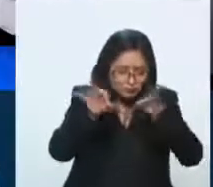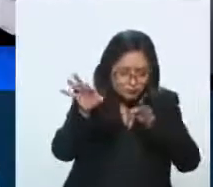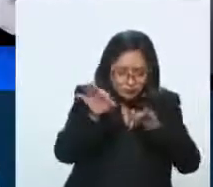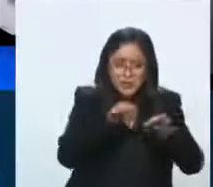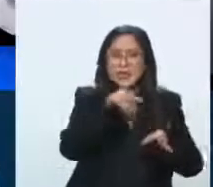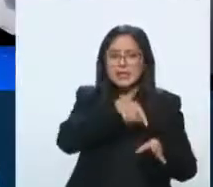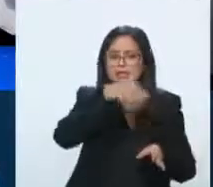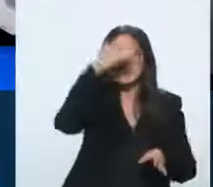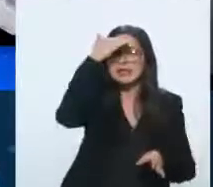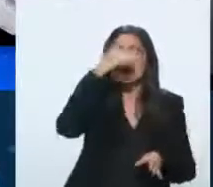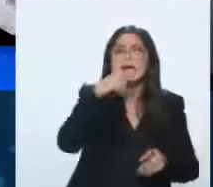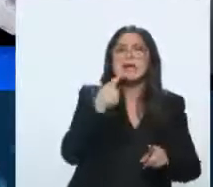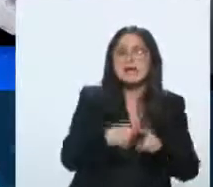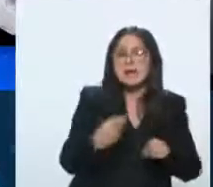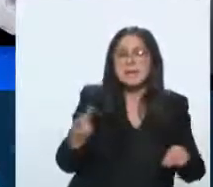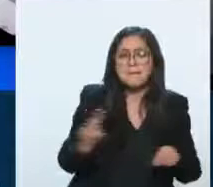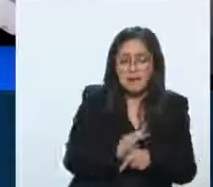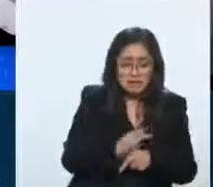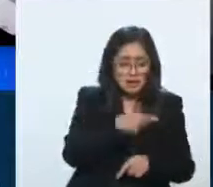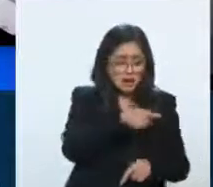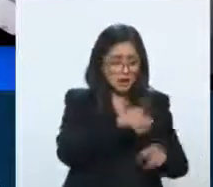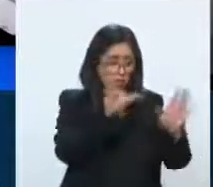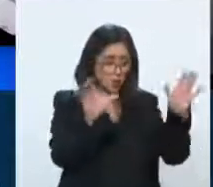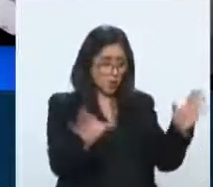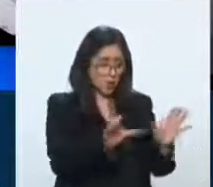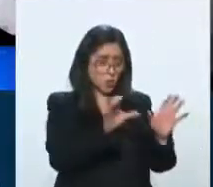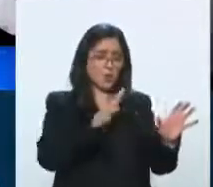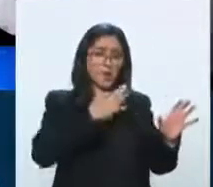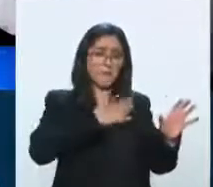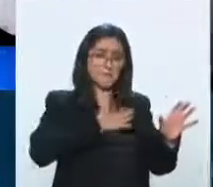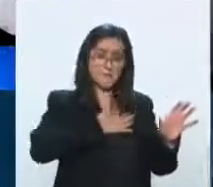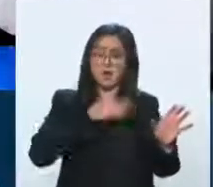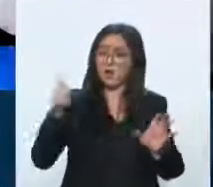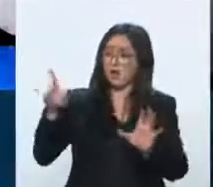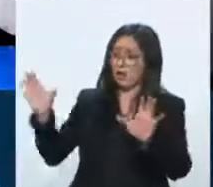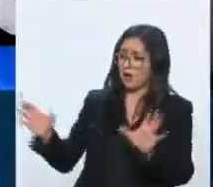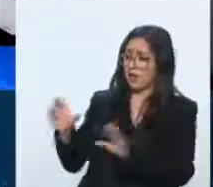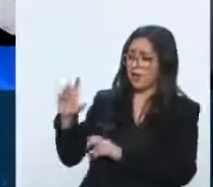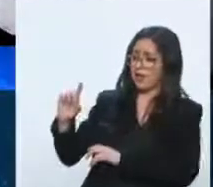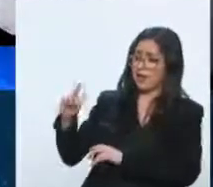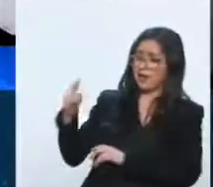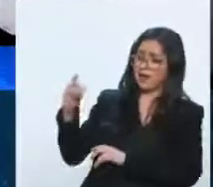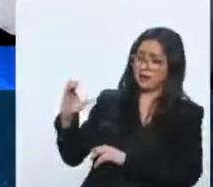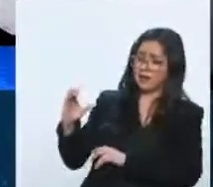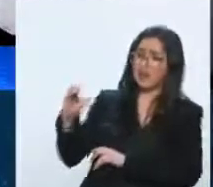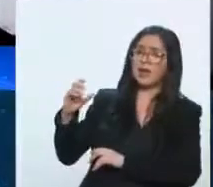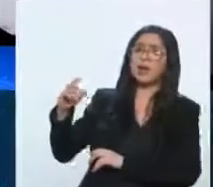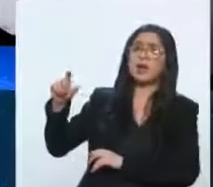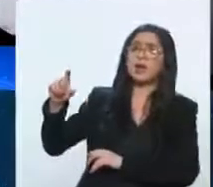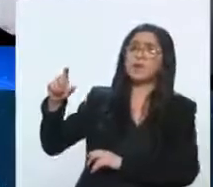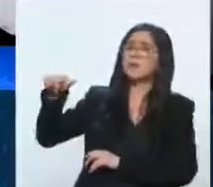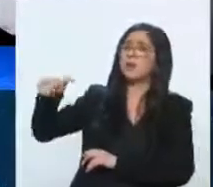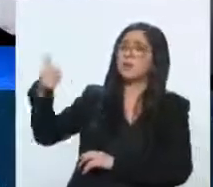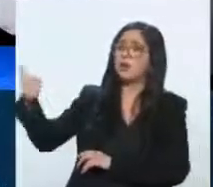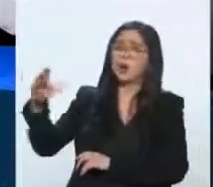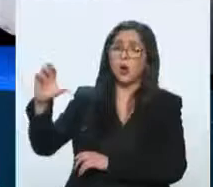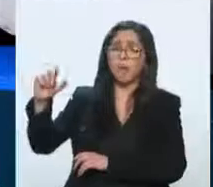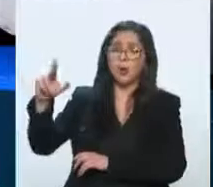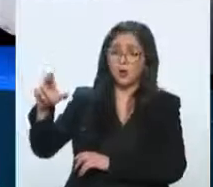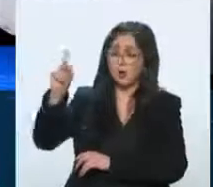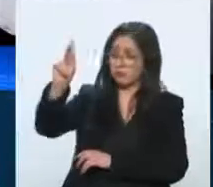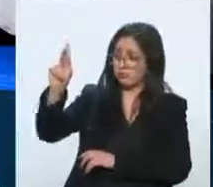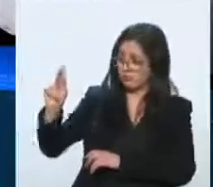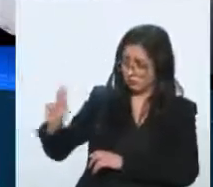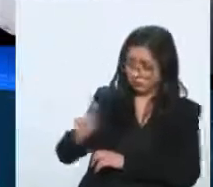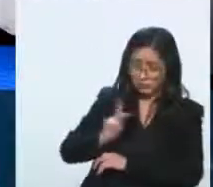pasaba, porque mi base pues no decía lo mismo que la de BGC o la de Covarrubias, y era imposible saber integradas